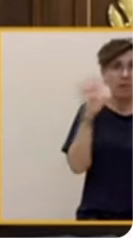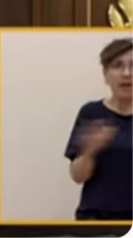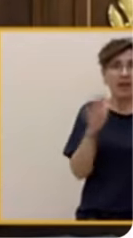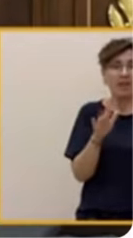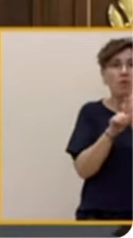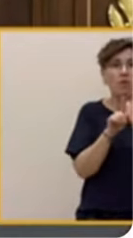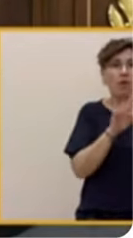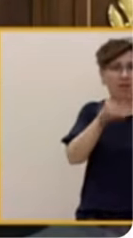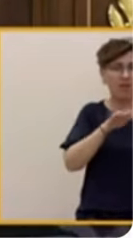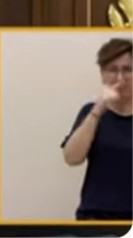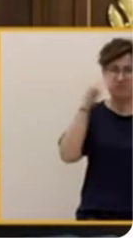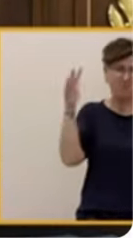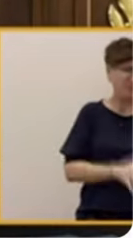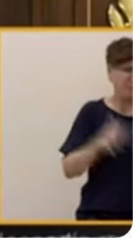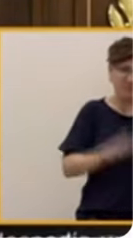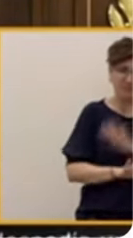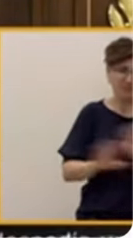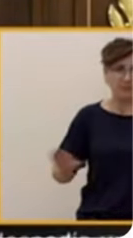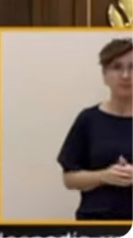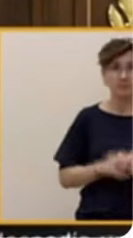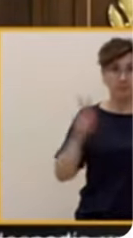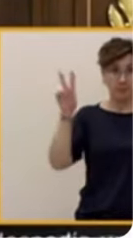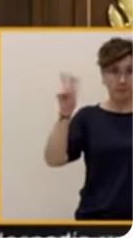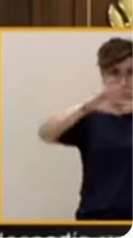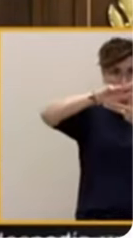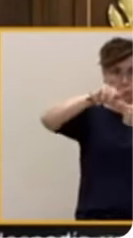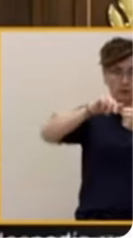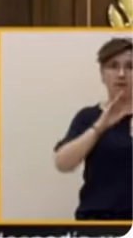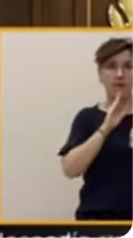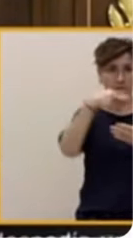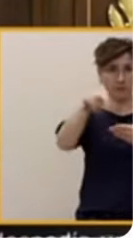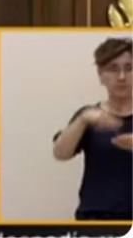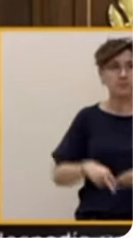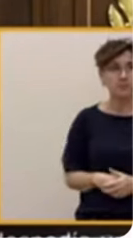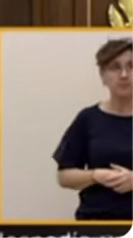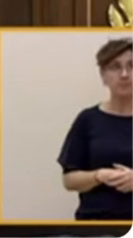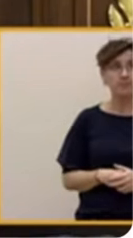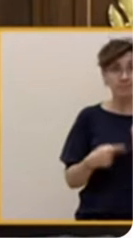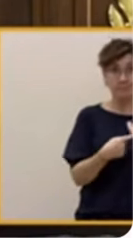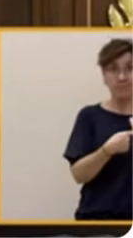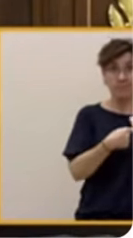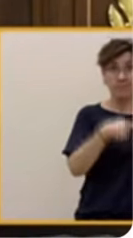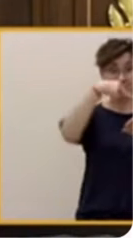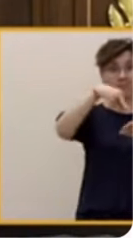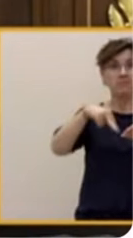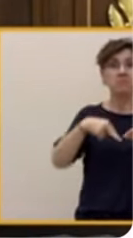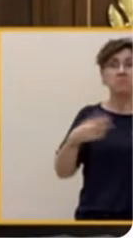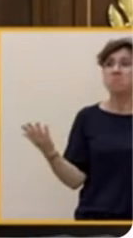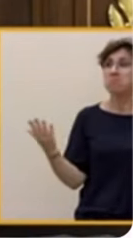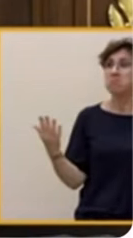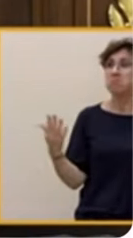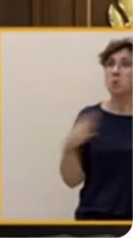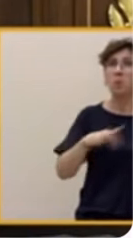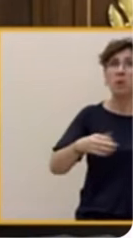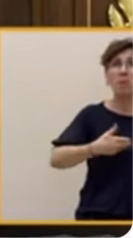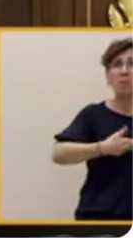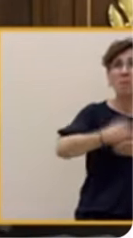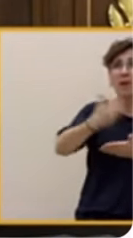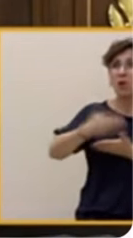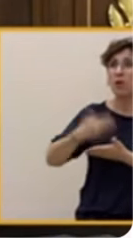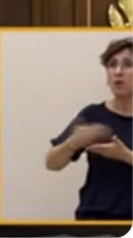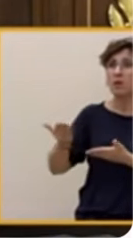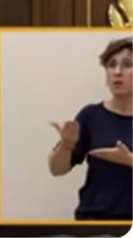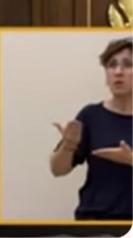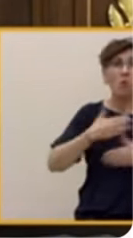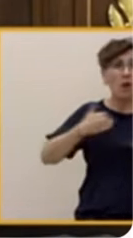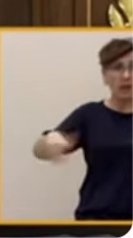comillas. Esta noticia, señorías, podría haberse publicado en cualquiera de nuestros periódicos la semana pasada o la anterior. Los migrantes de los que habla